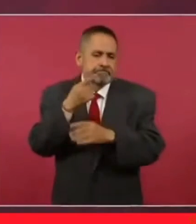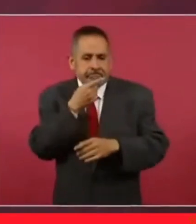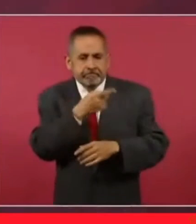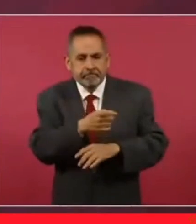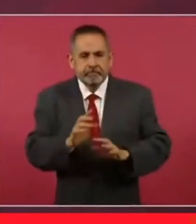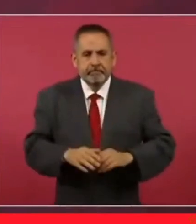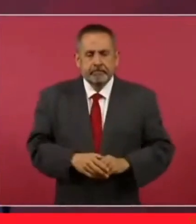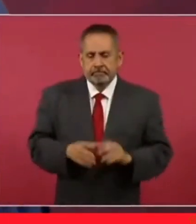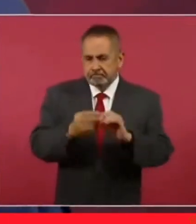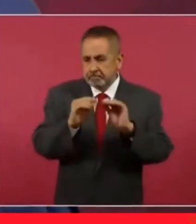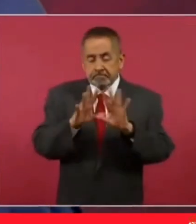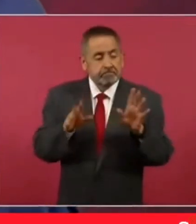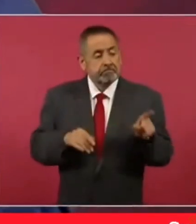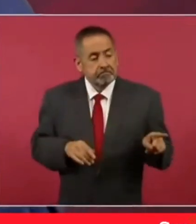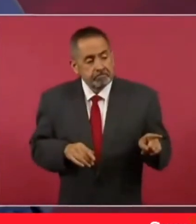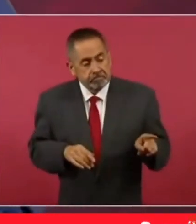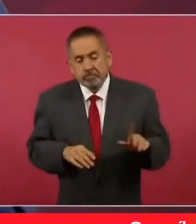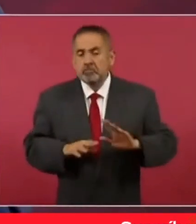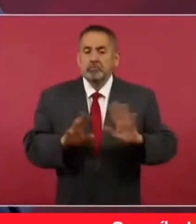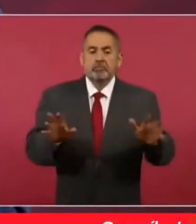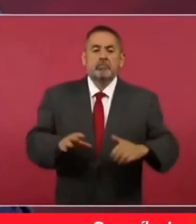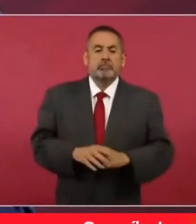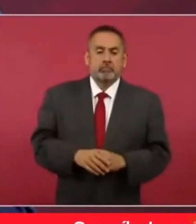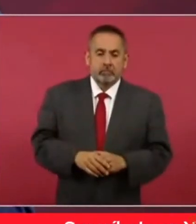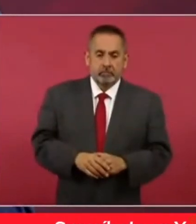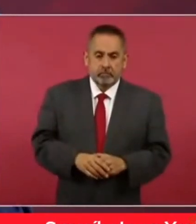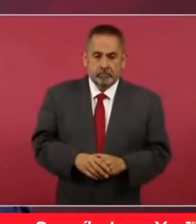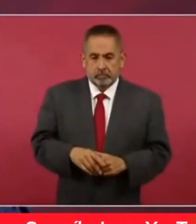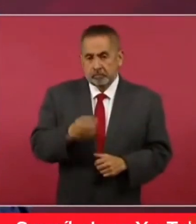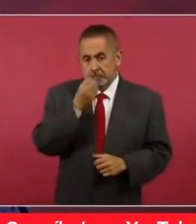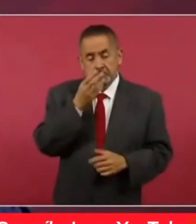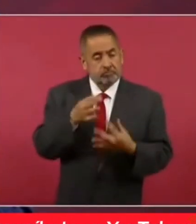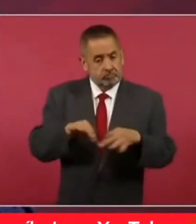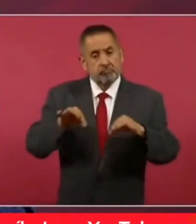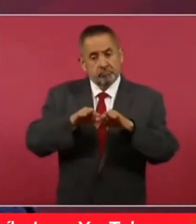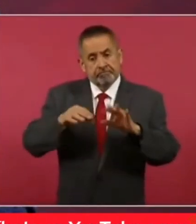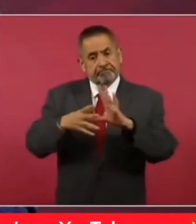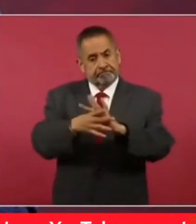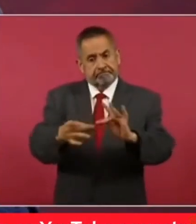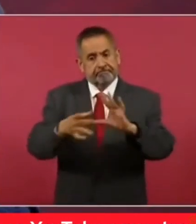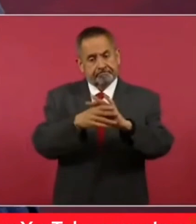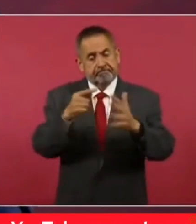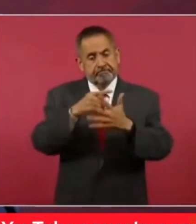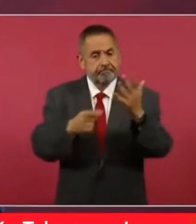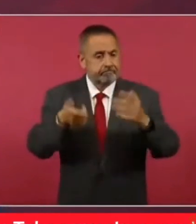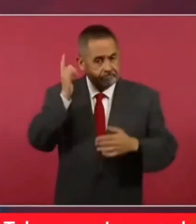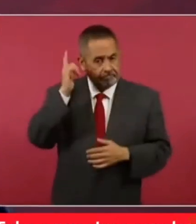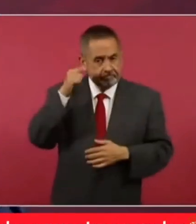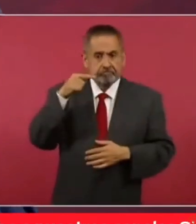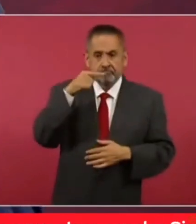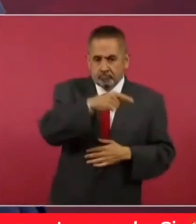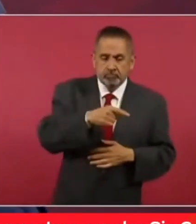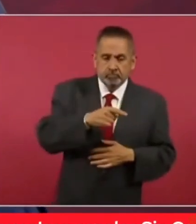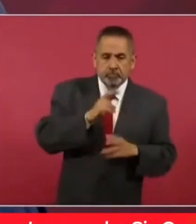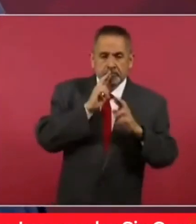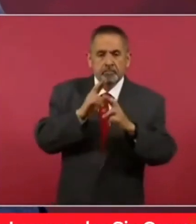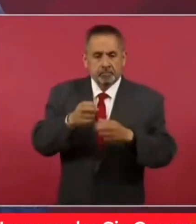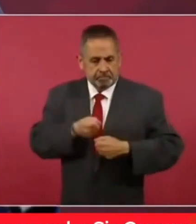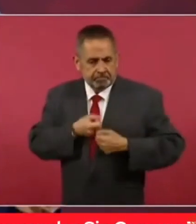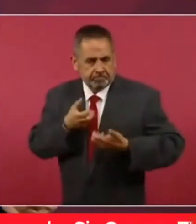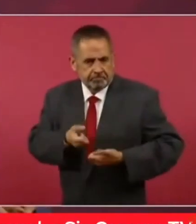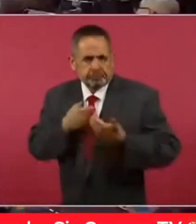ya aclarado. Todo esto es muy importante. Y ojalá y ella contribuya,